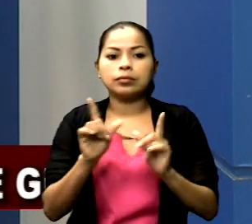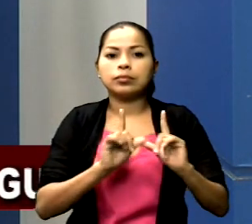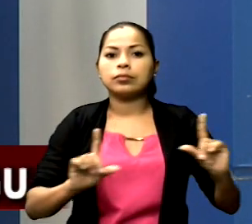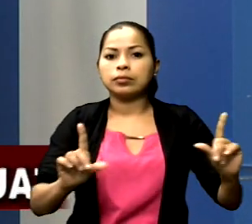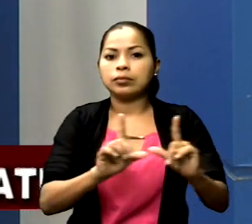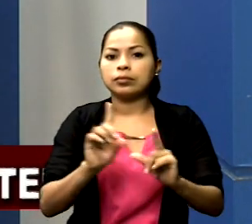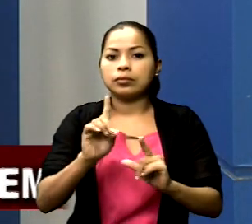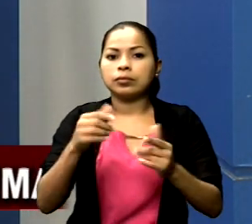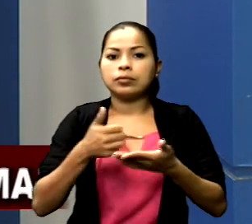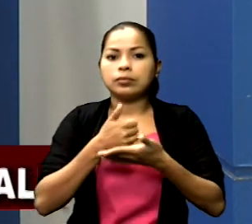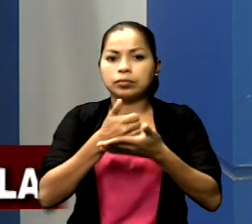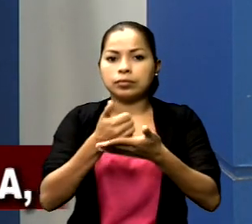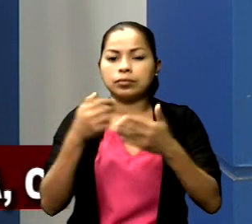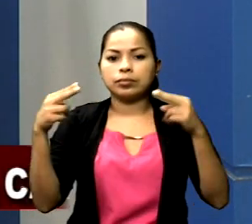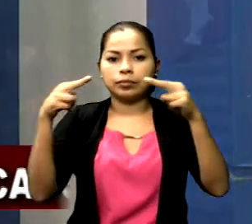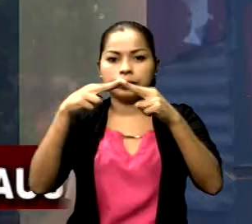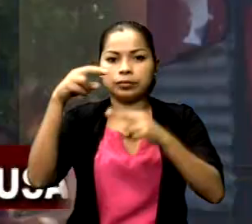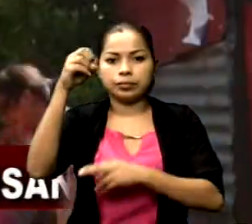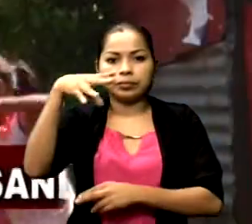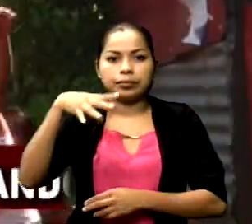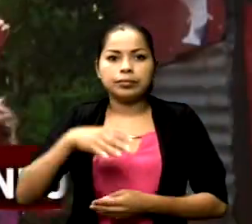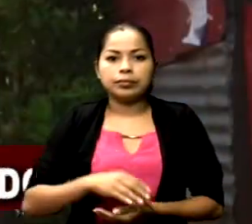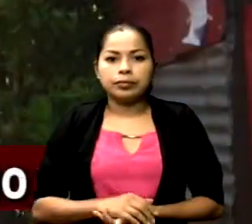lugares beneficiados.